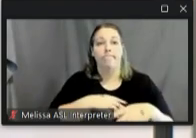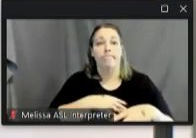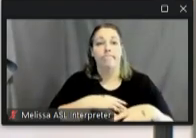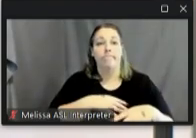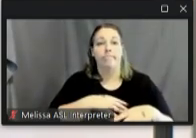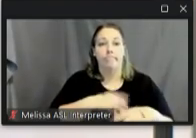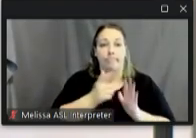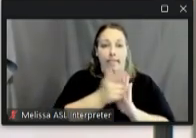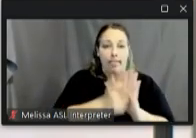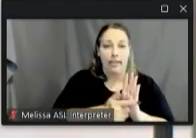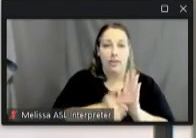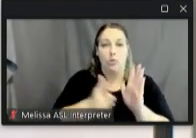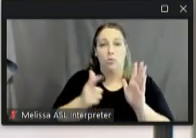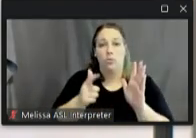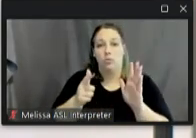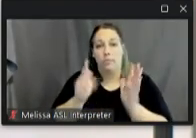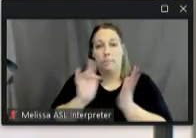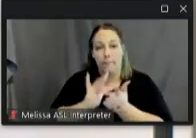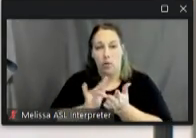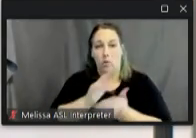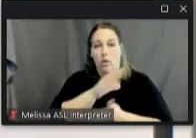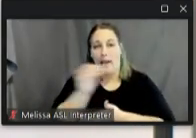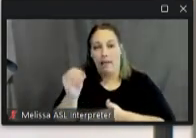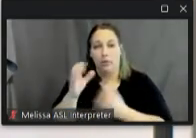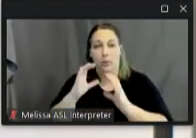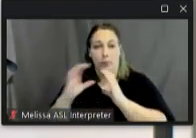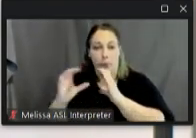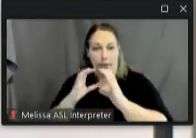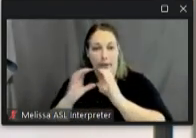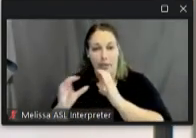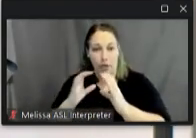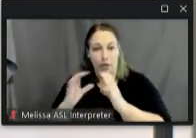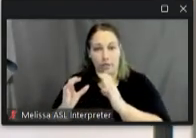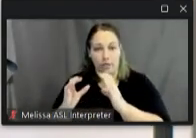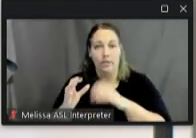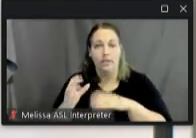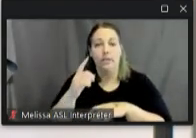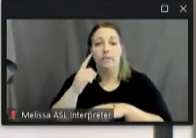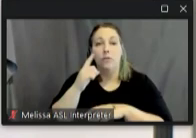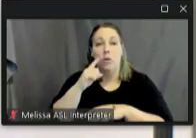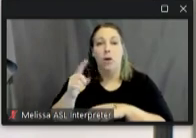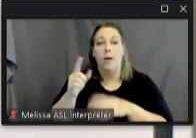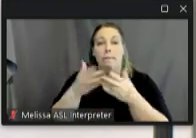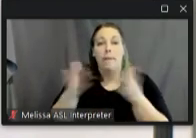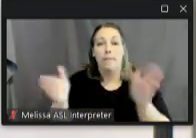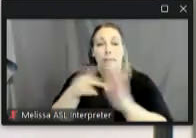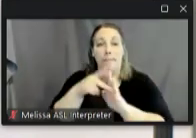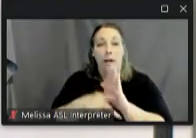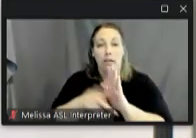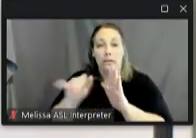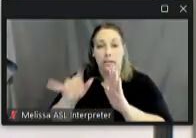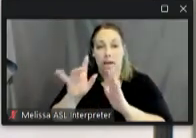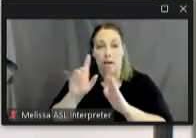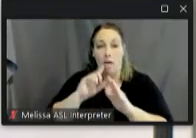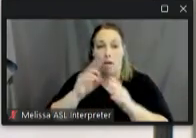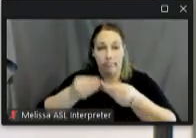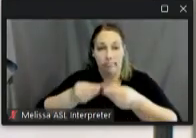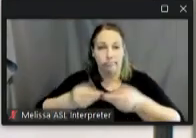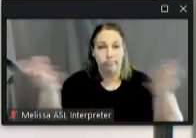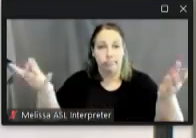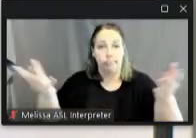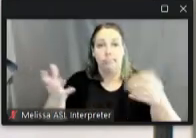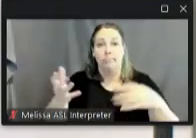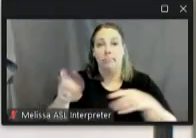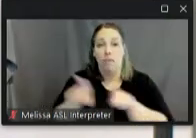alianzas que estén articuladas y así dar a conocer también a la sociedad civil cuál es la oferta programática que tienen las